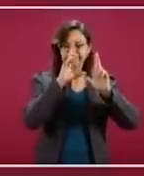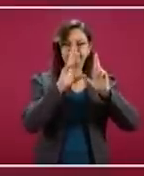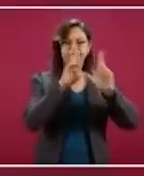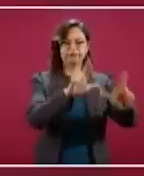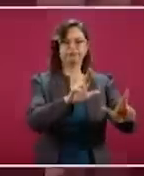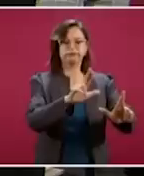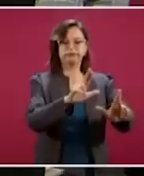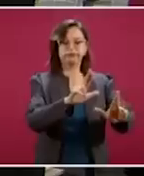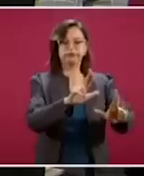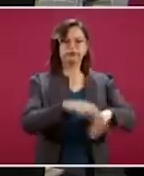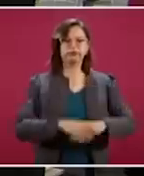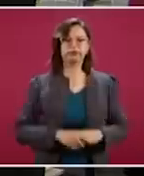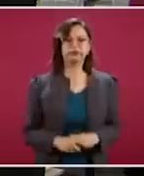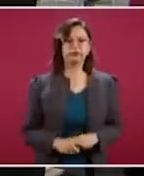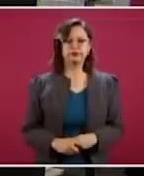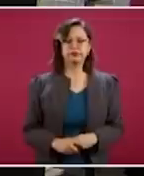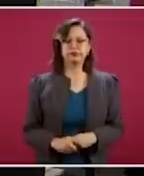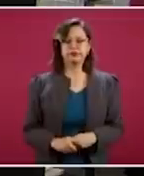dando